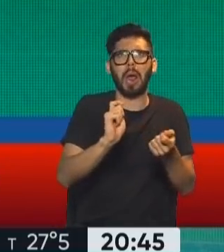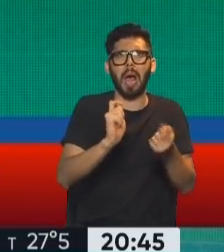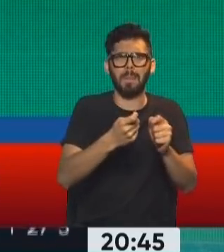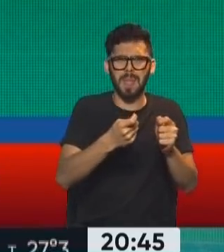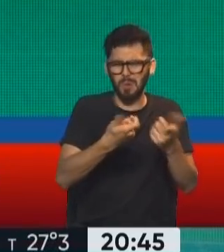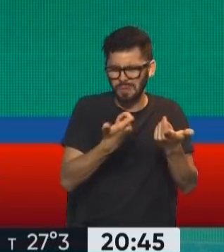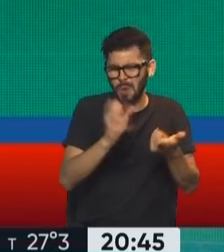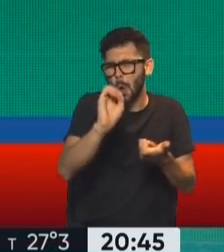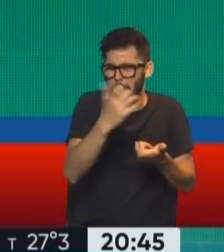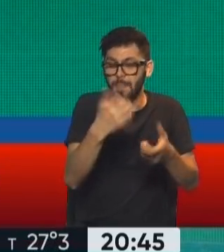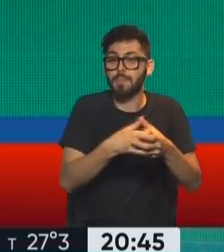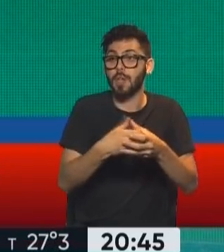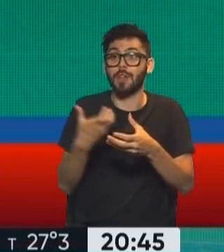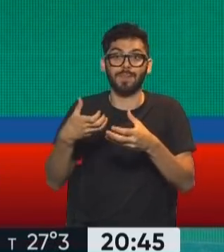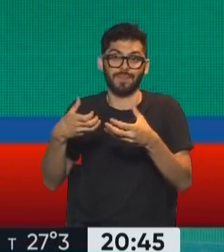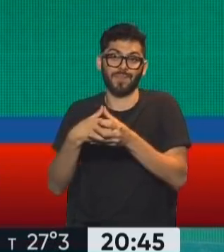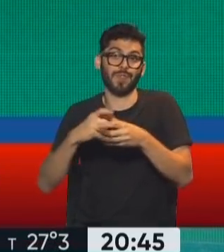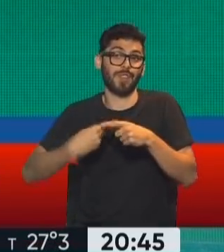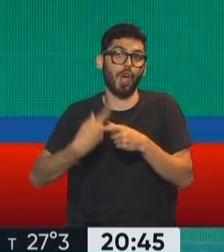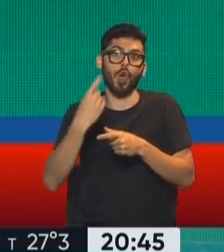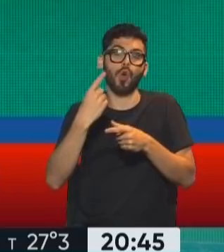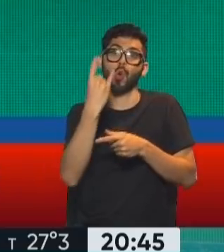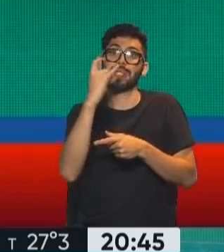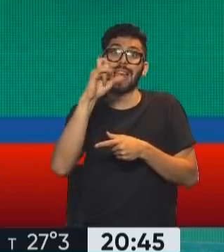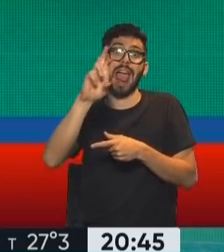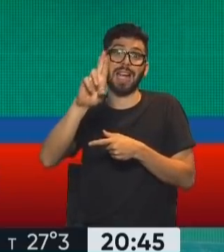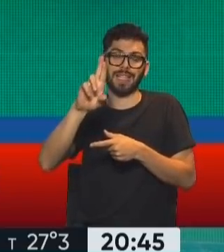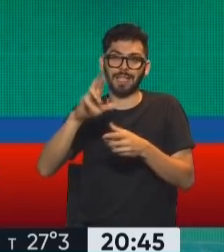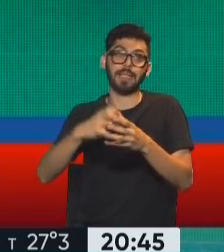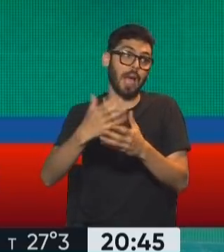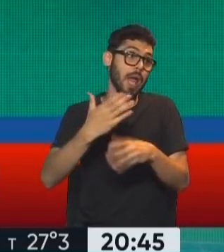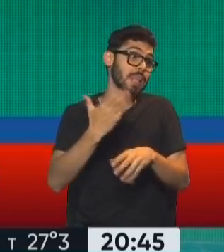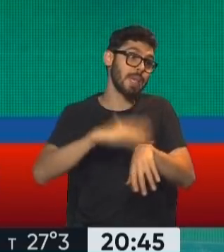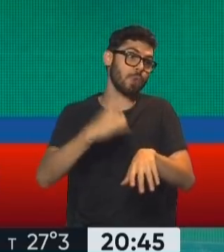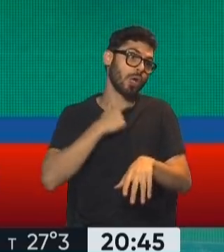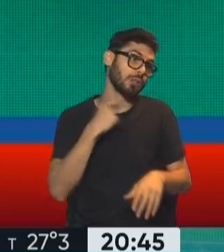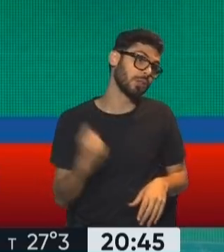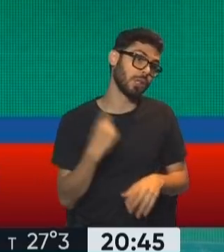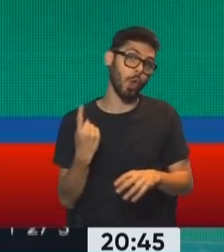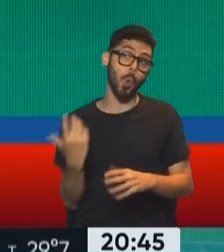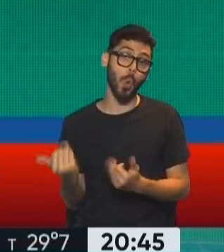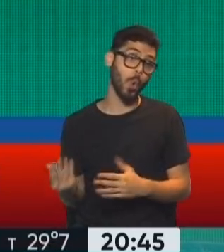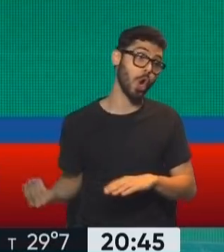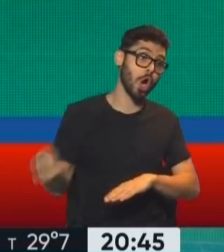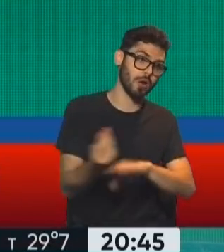y el radicalismo hace tiempo que está pidiendo ocupar un protagónico, digamos, después de lo que fue el gobierno de